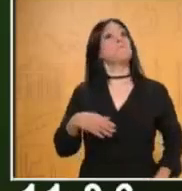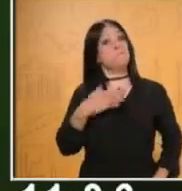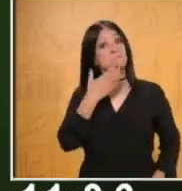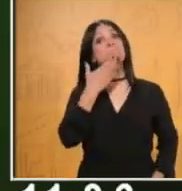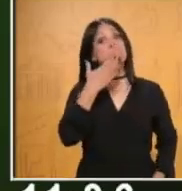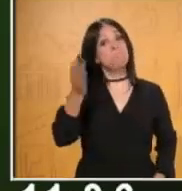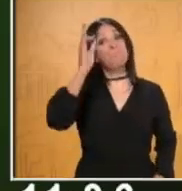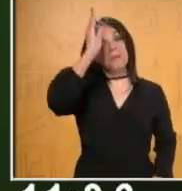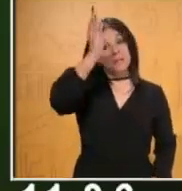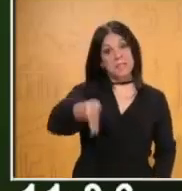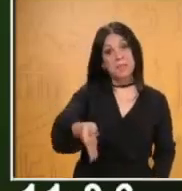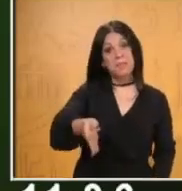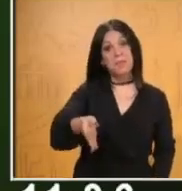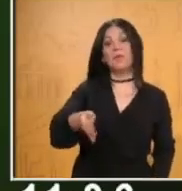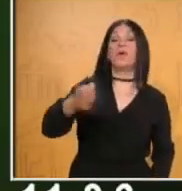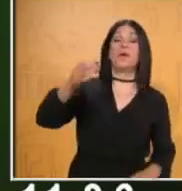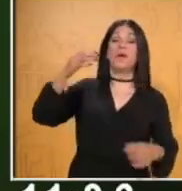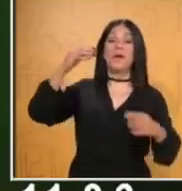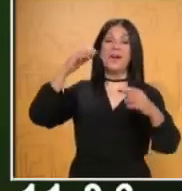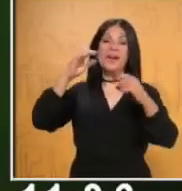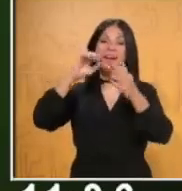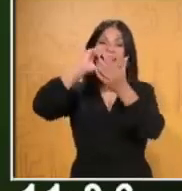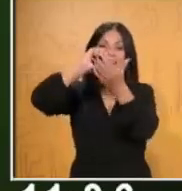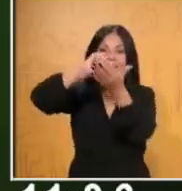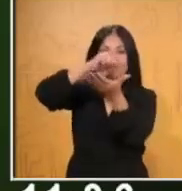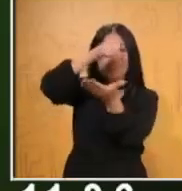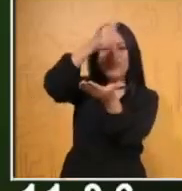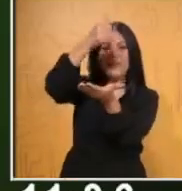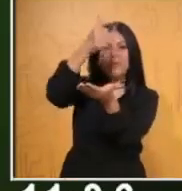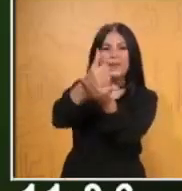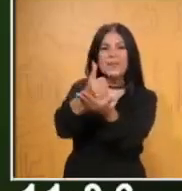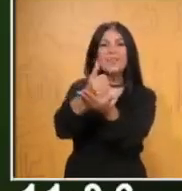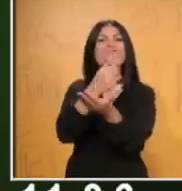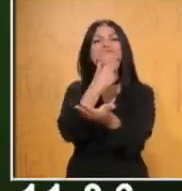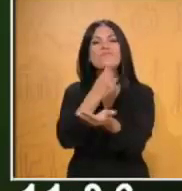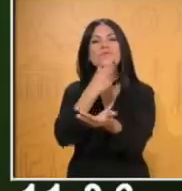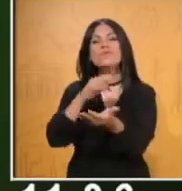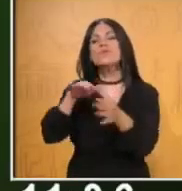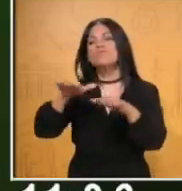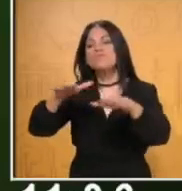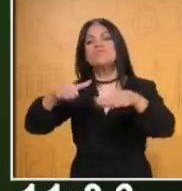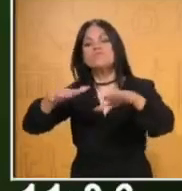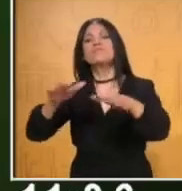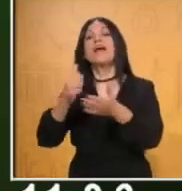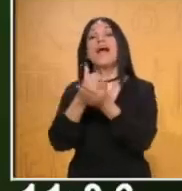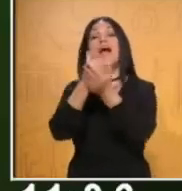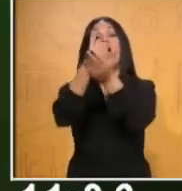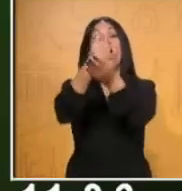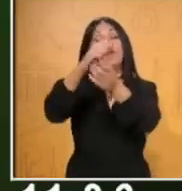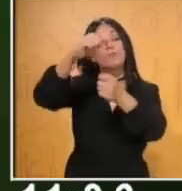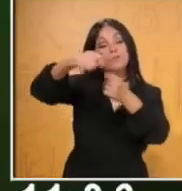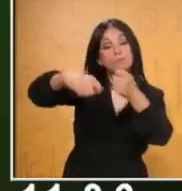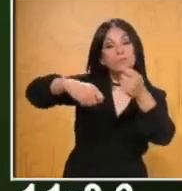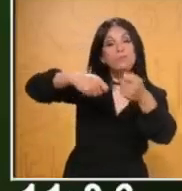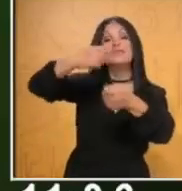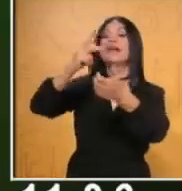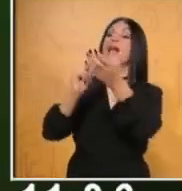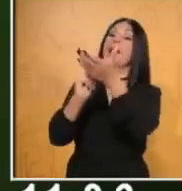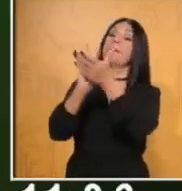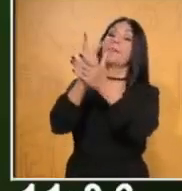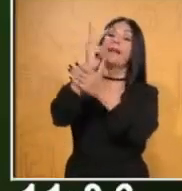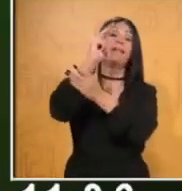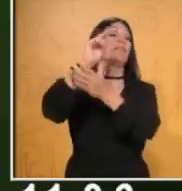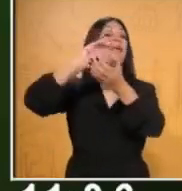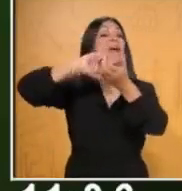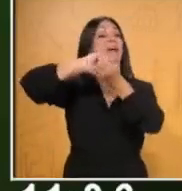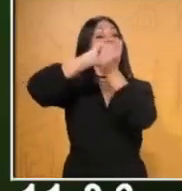Empecemos pues, respondió el enano. Y sis, sas, sis, sas, toda la paja se convirtió en oro